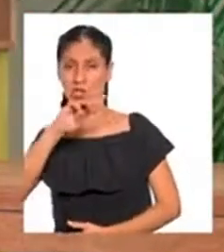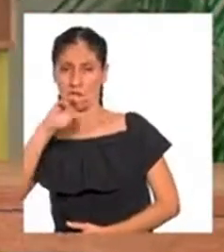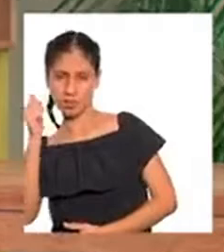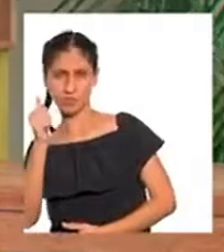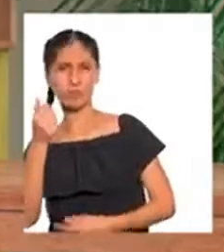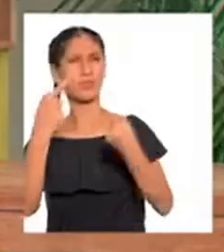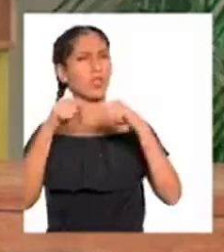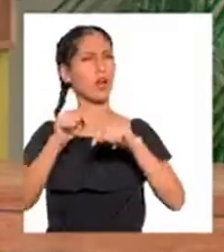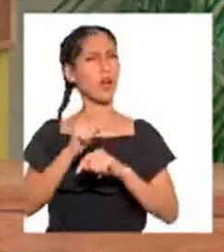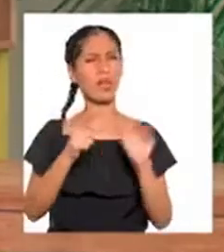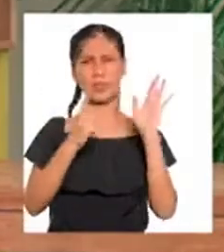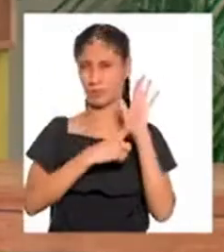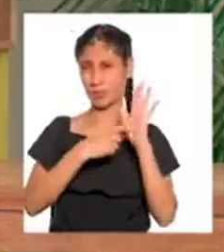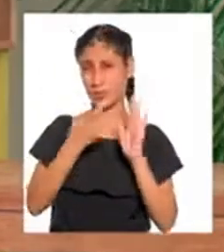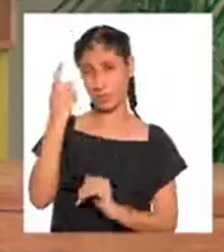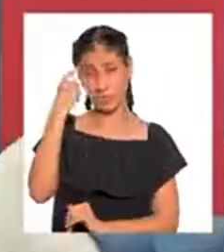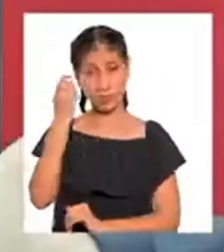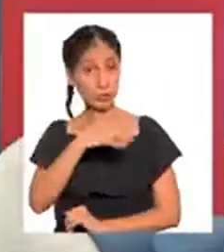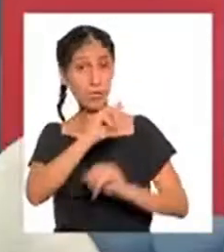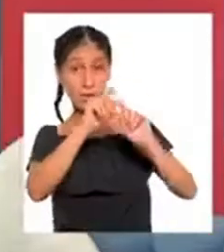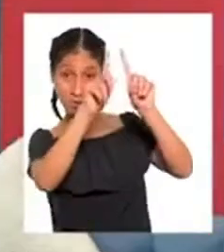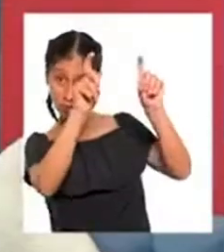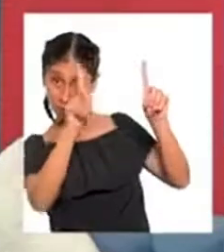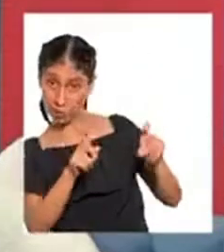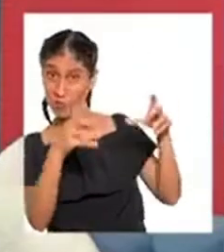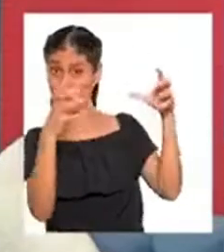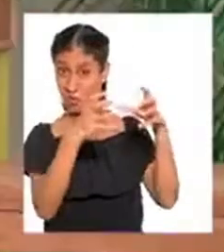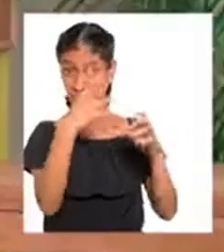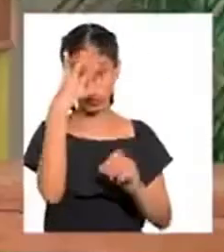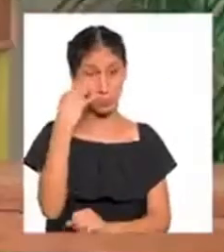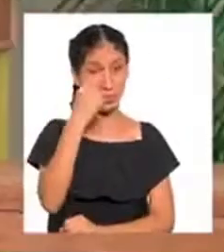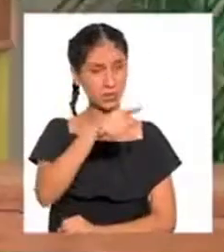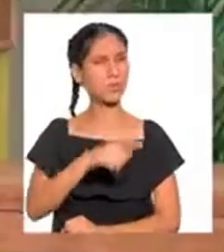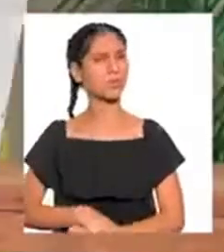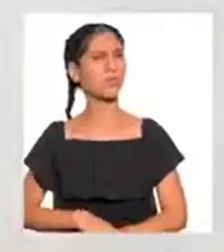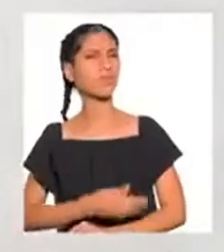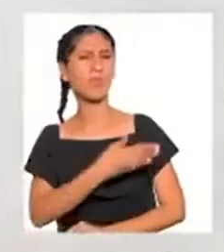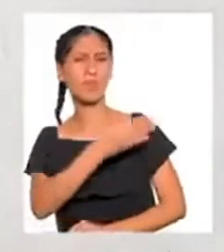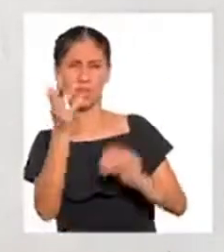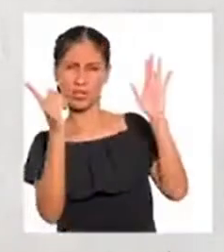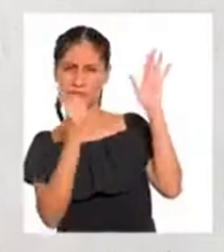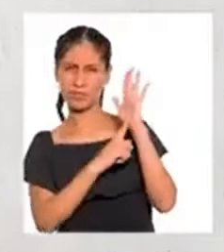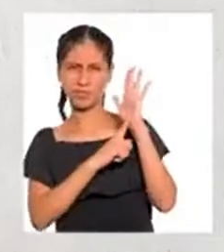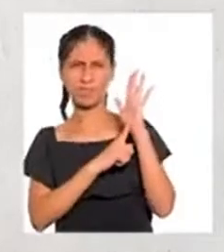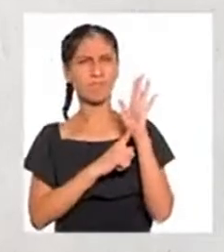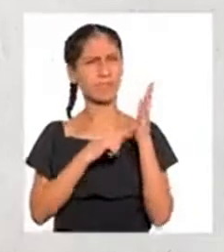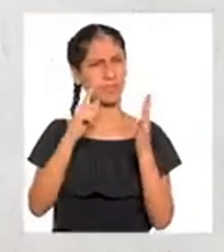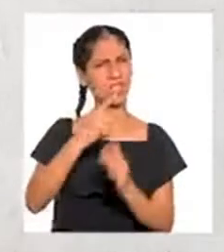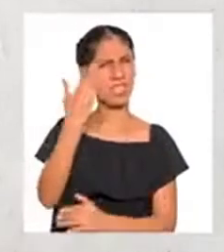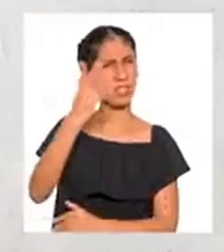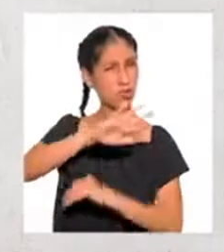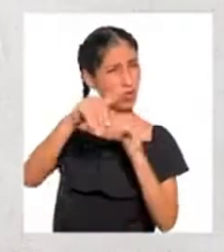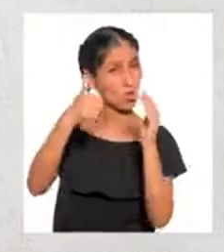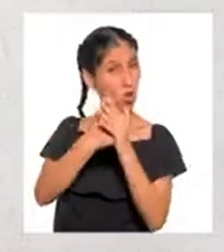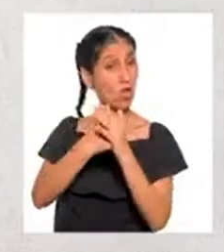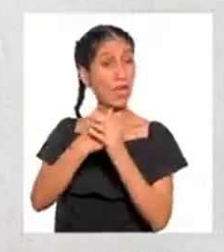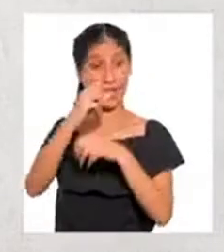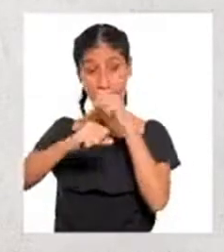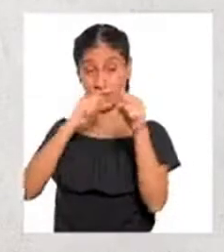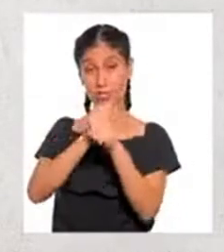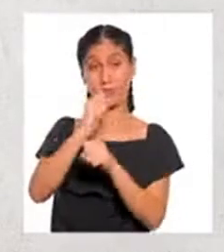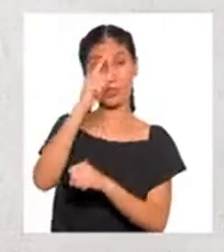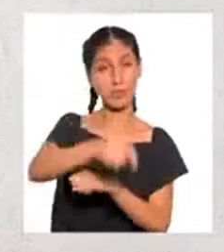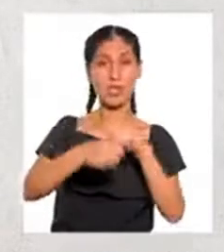sanitarias de finales del siglo XX? Buena idea, Mario. ¿Qué saben sobre las crisis sanitarias que vivió el Perú entre los